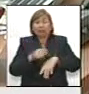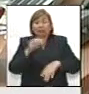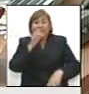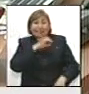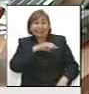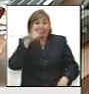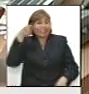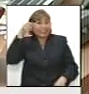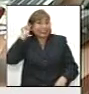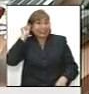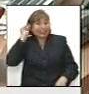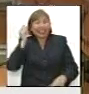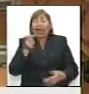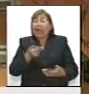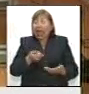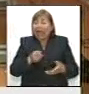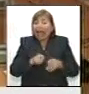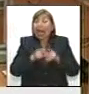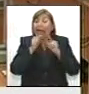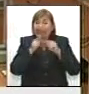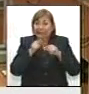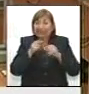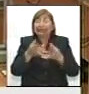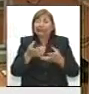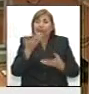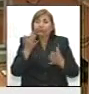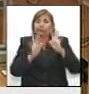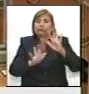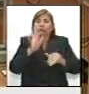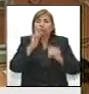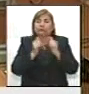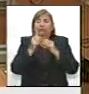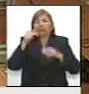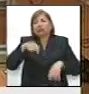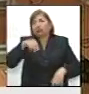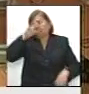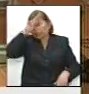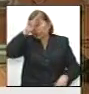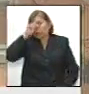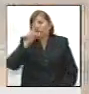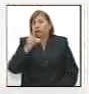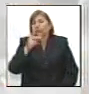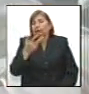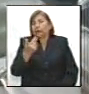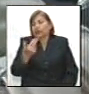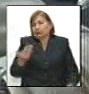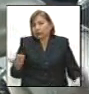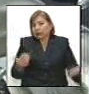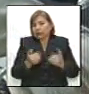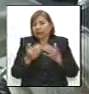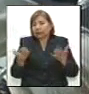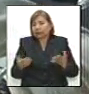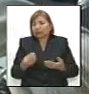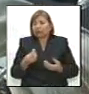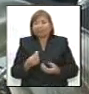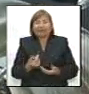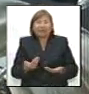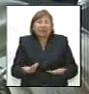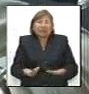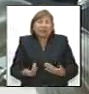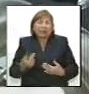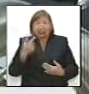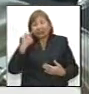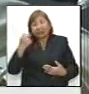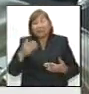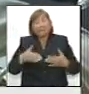hacer un negocio, allí solo se requieren 15 días, mientras que en el Perú, 113. Podemos, te pregunto, ¿podemos